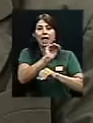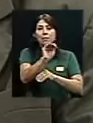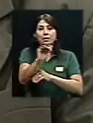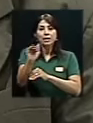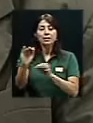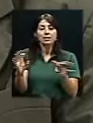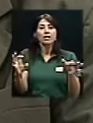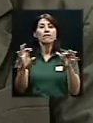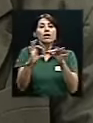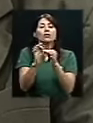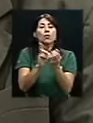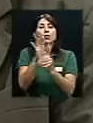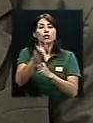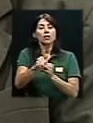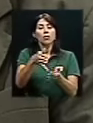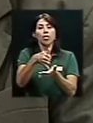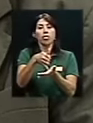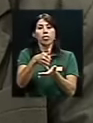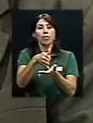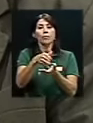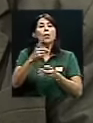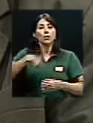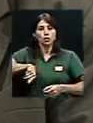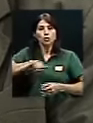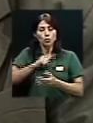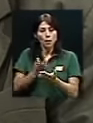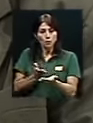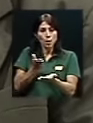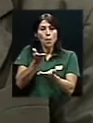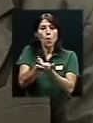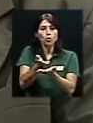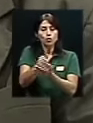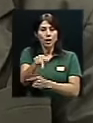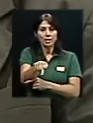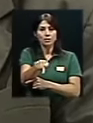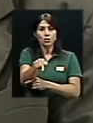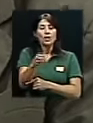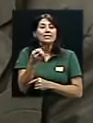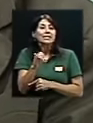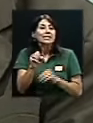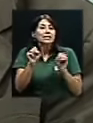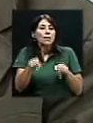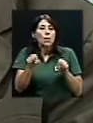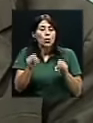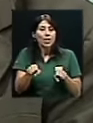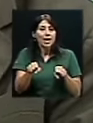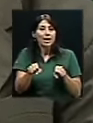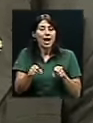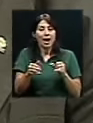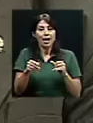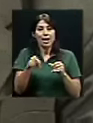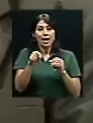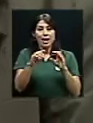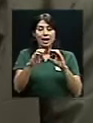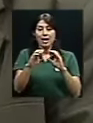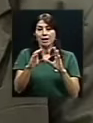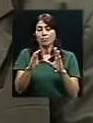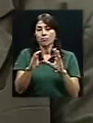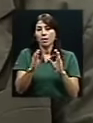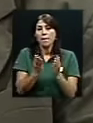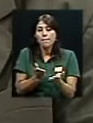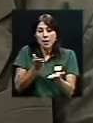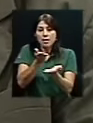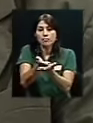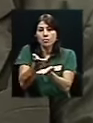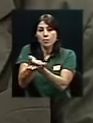proyecto. Lo vamos a mocionar en ese sentido y si se pudiera en la comisión aún presentar algunas